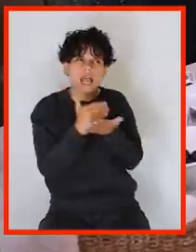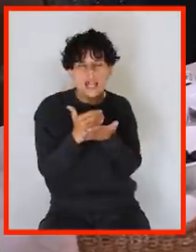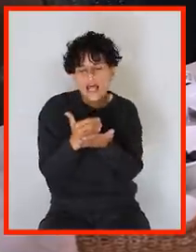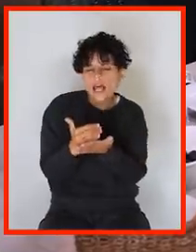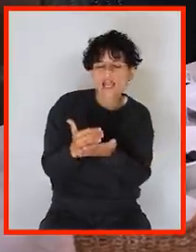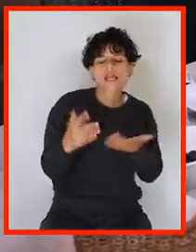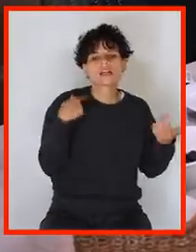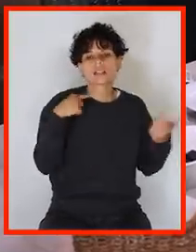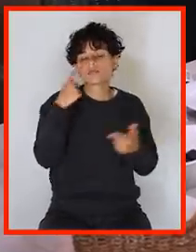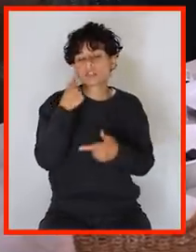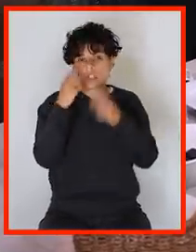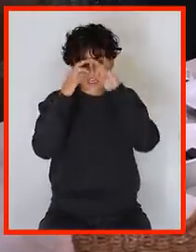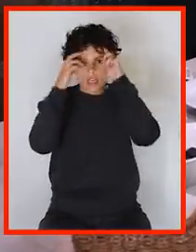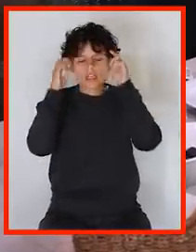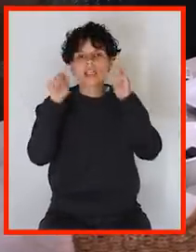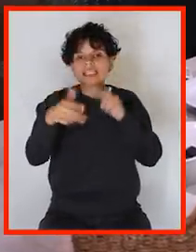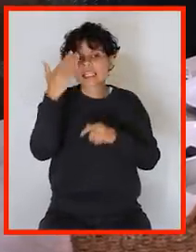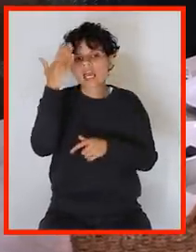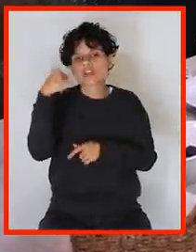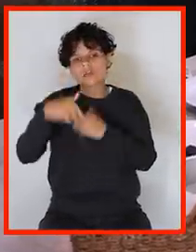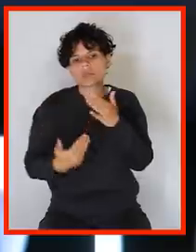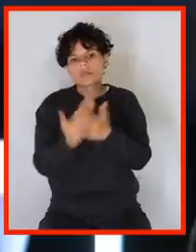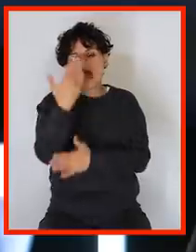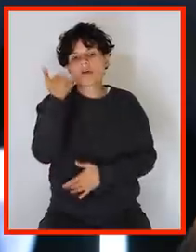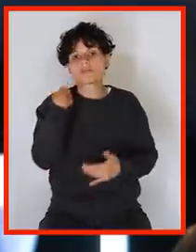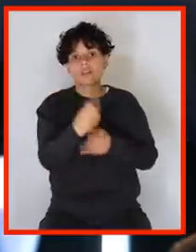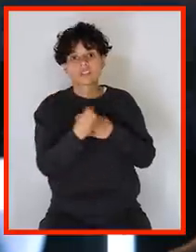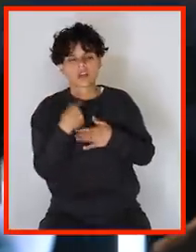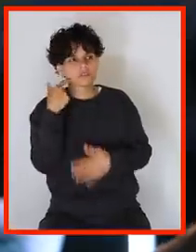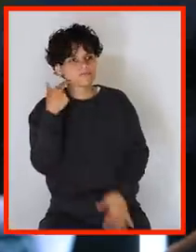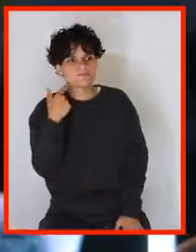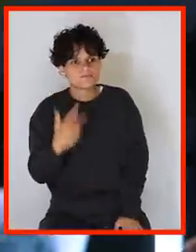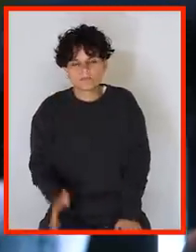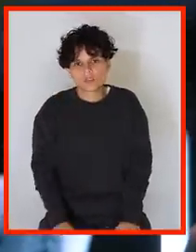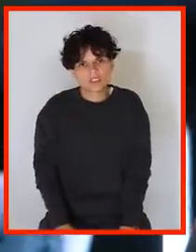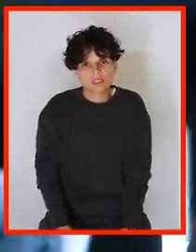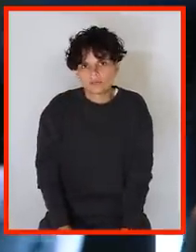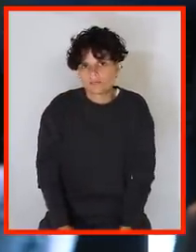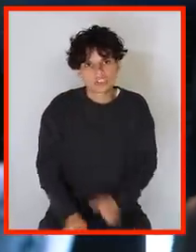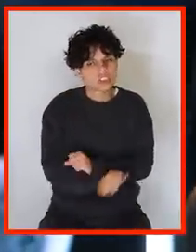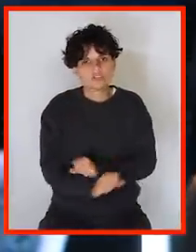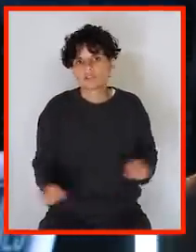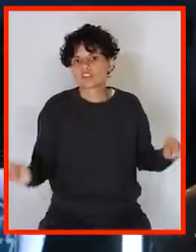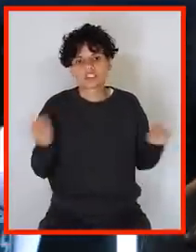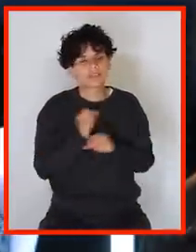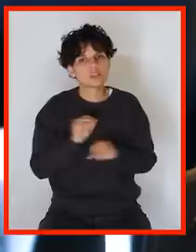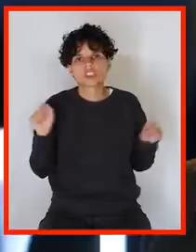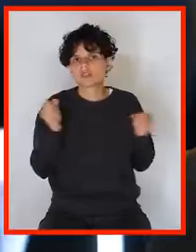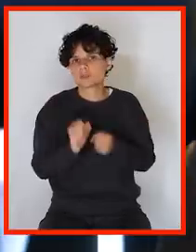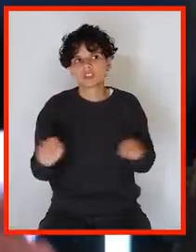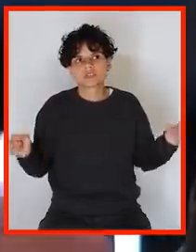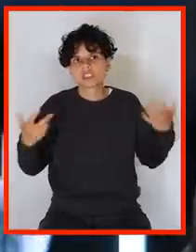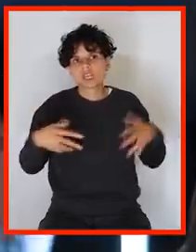como te digo, me avisaron temprano y yo, nada. No creía nada, po. No creía nada. Hasta